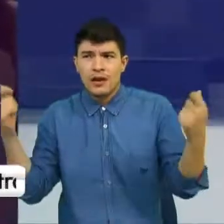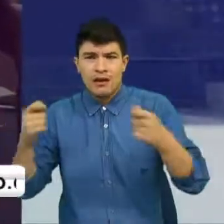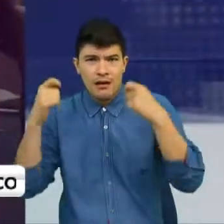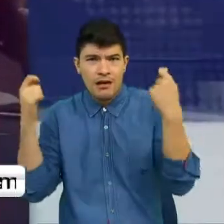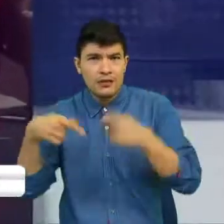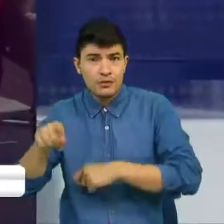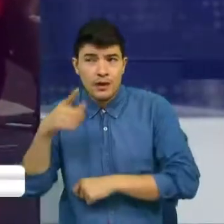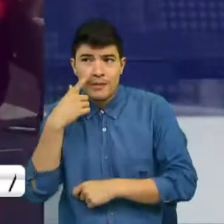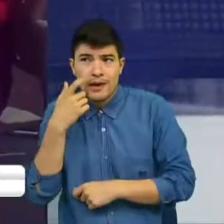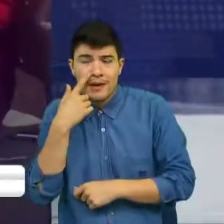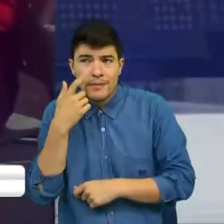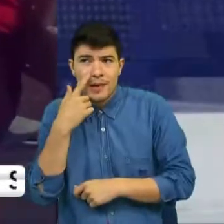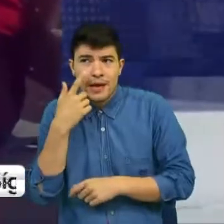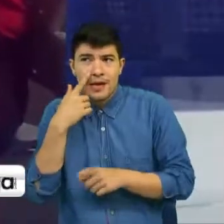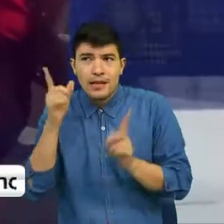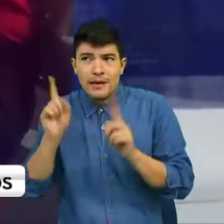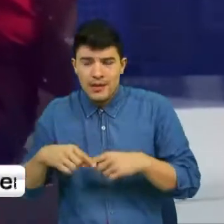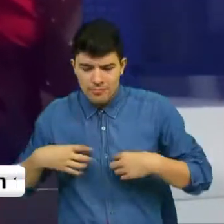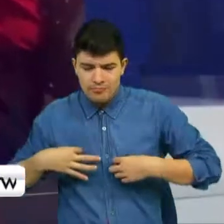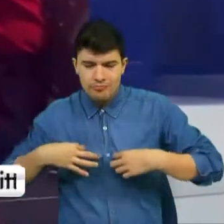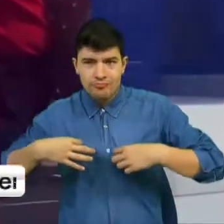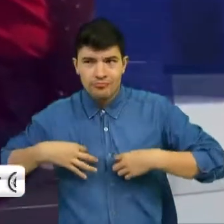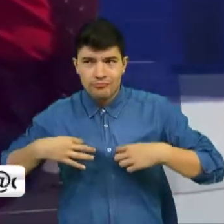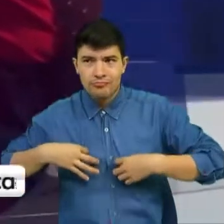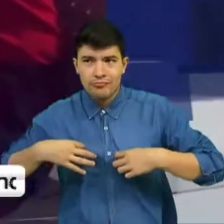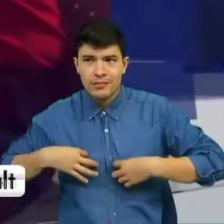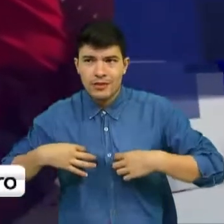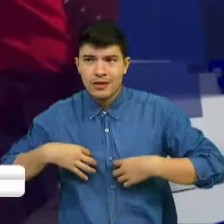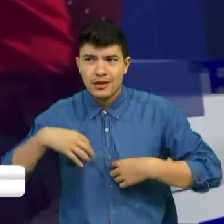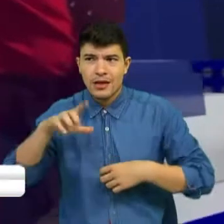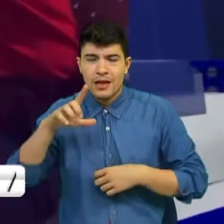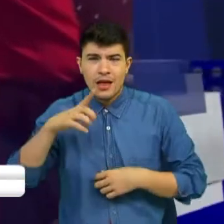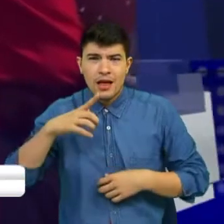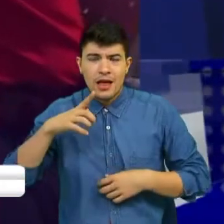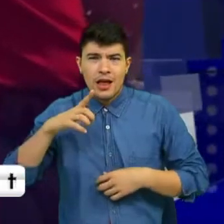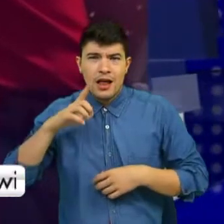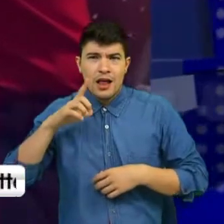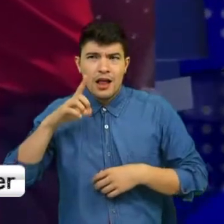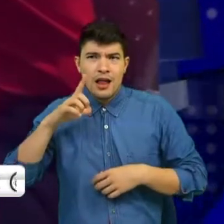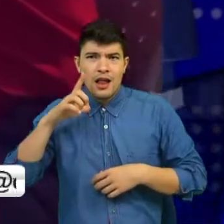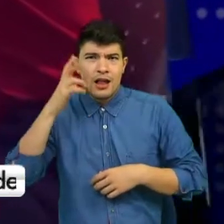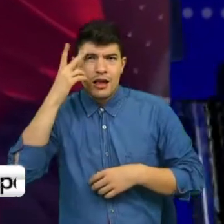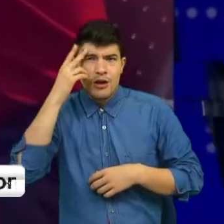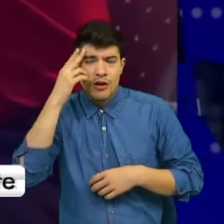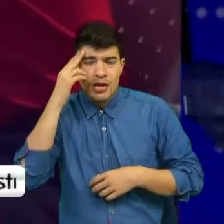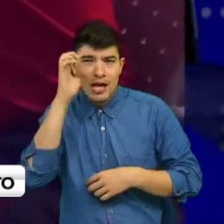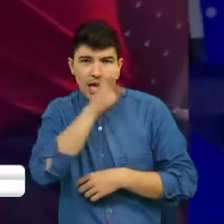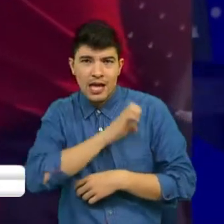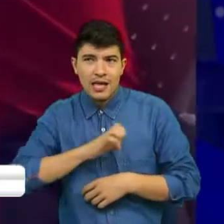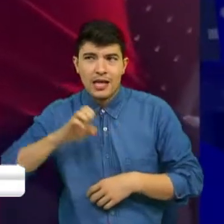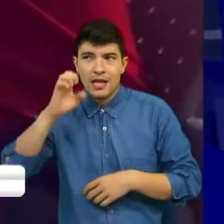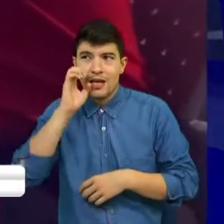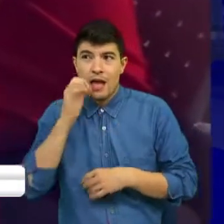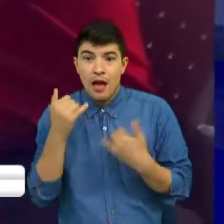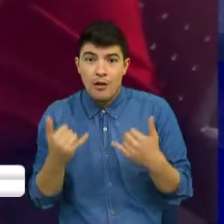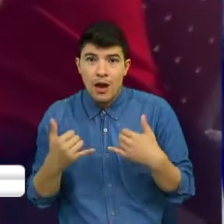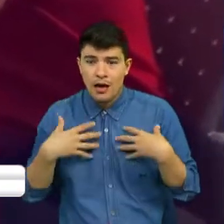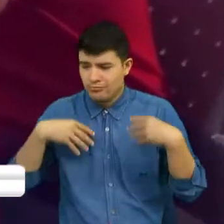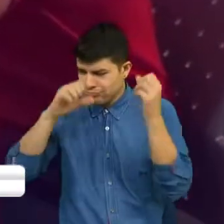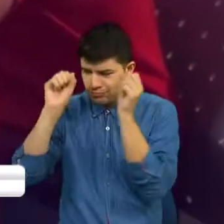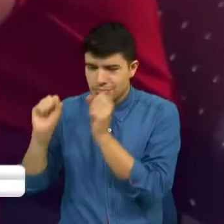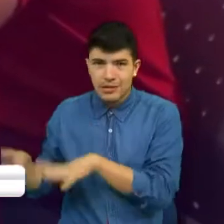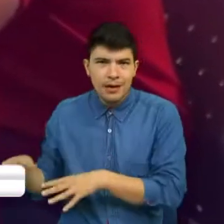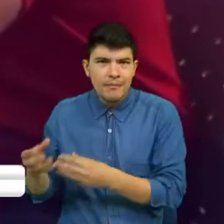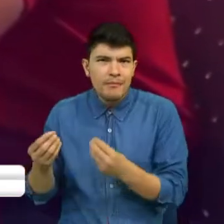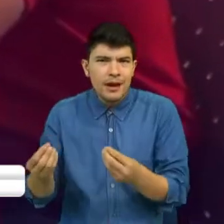de Bucaramanga y de portar la camiseta de lógica, ética y estética, esta vez se la quita. Y se la